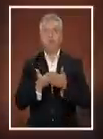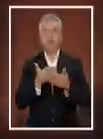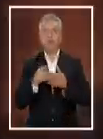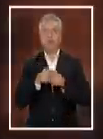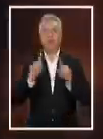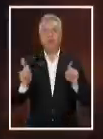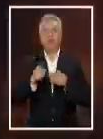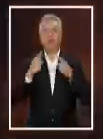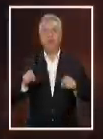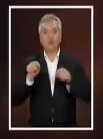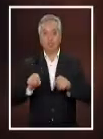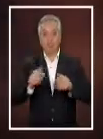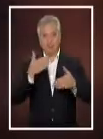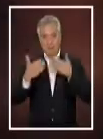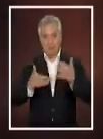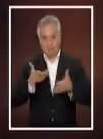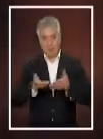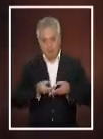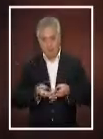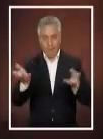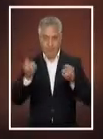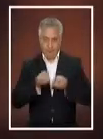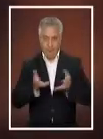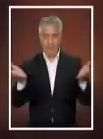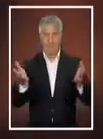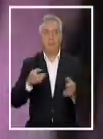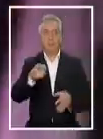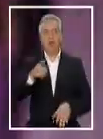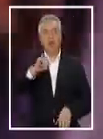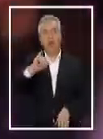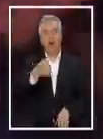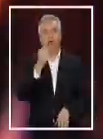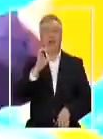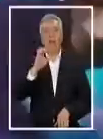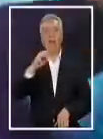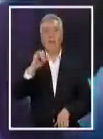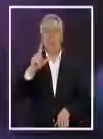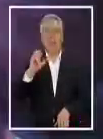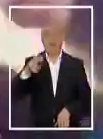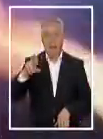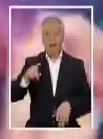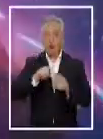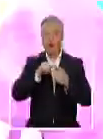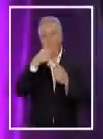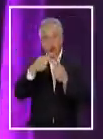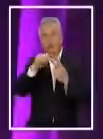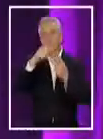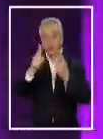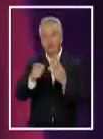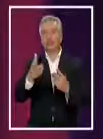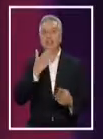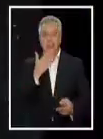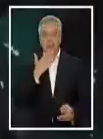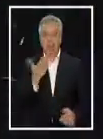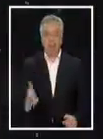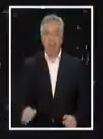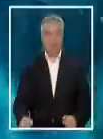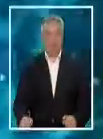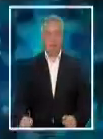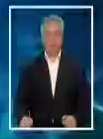plataformas musicales. With Mafia se une al caso de J. Emiliano, Macalister y Chucky Indica.